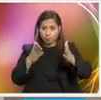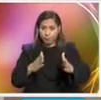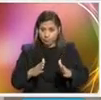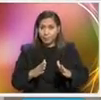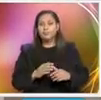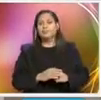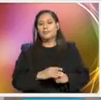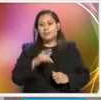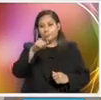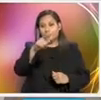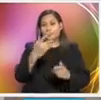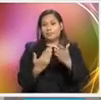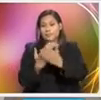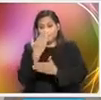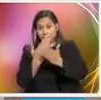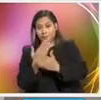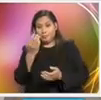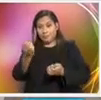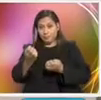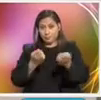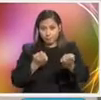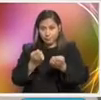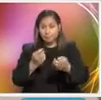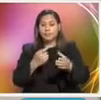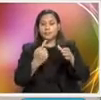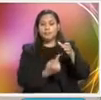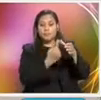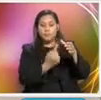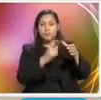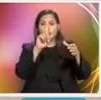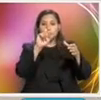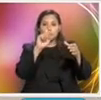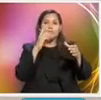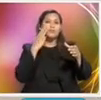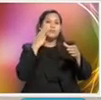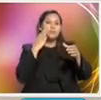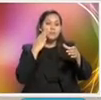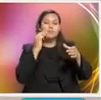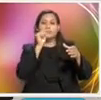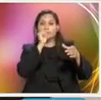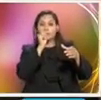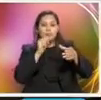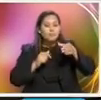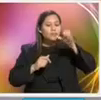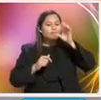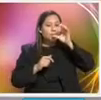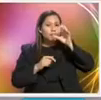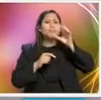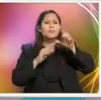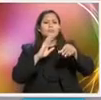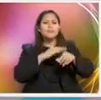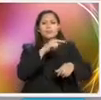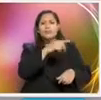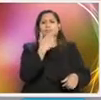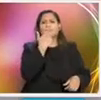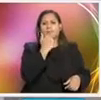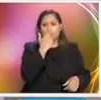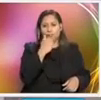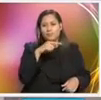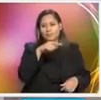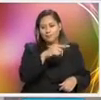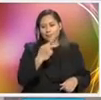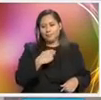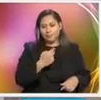si es en la mañana el ejercicio, con un licuado de agua, manzana y avena. ¿Por qué un shot de carbohidratos? Porque